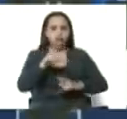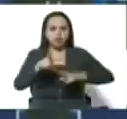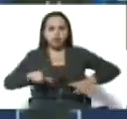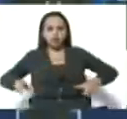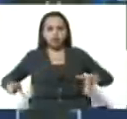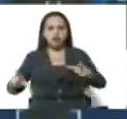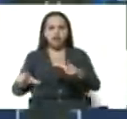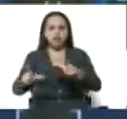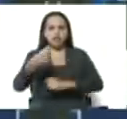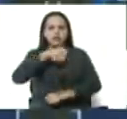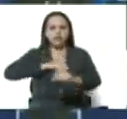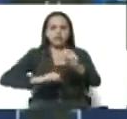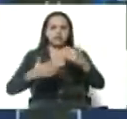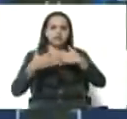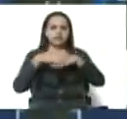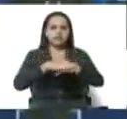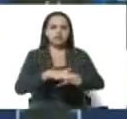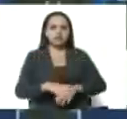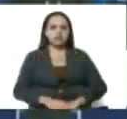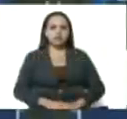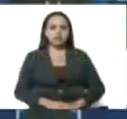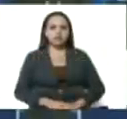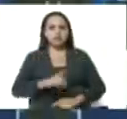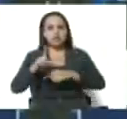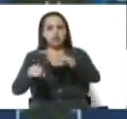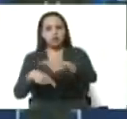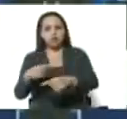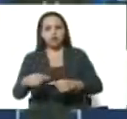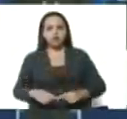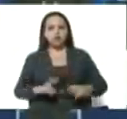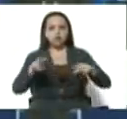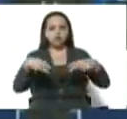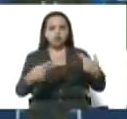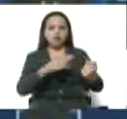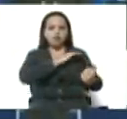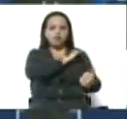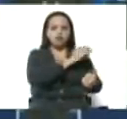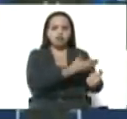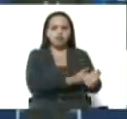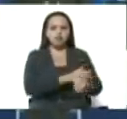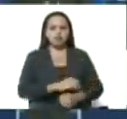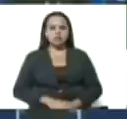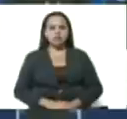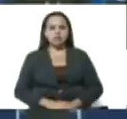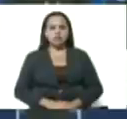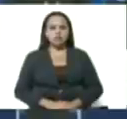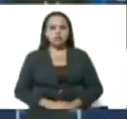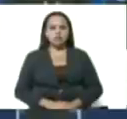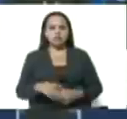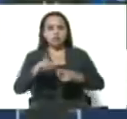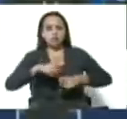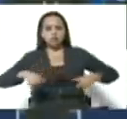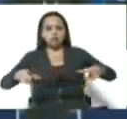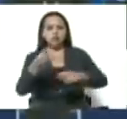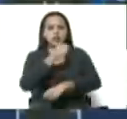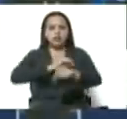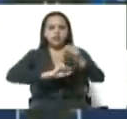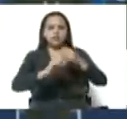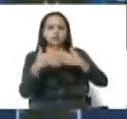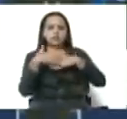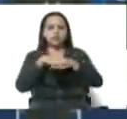integral y luego la renovación y el fortalecimiento de las zonas de defensa integral